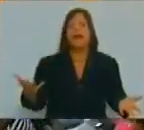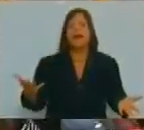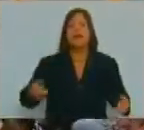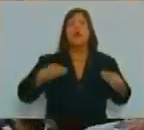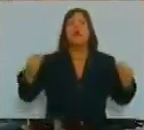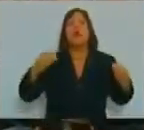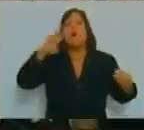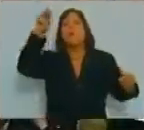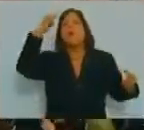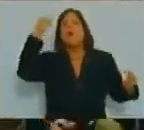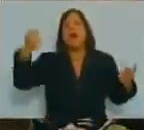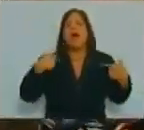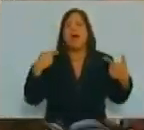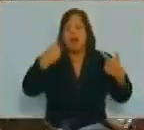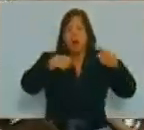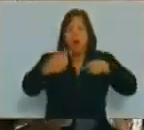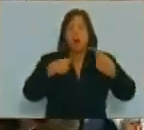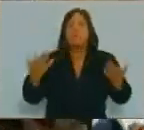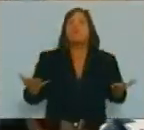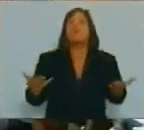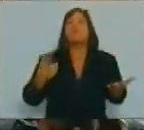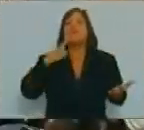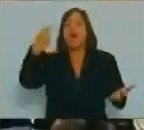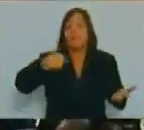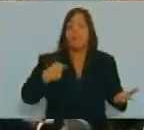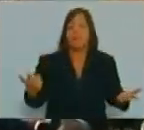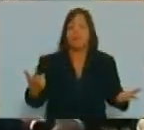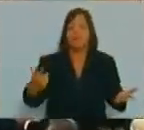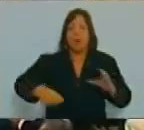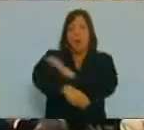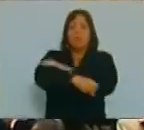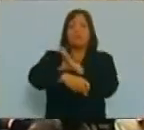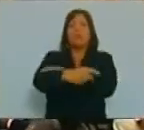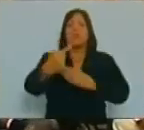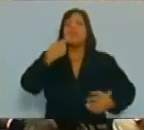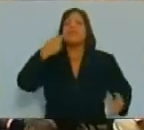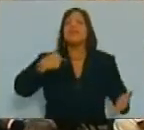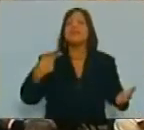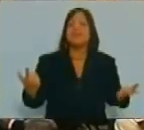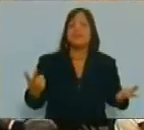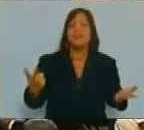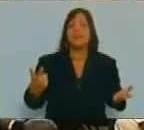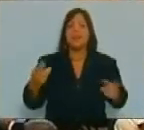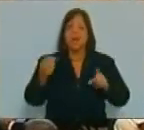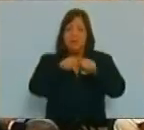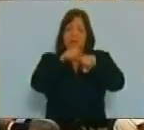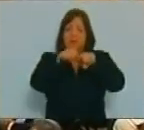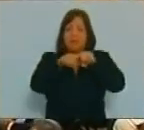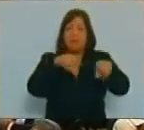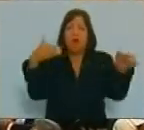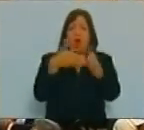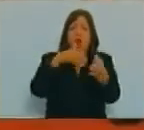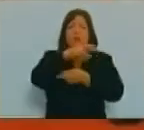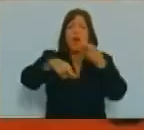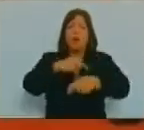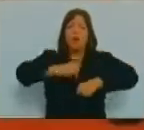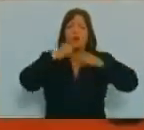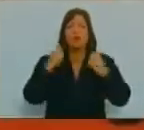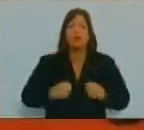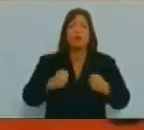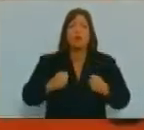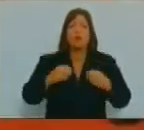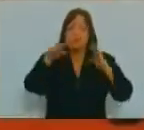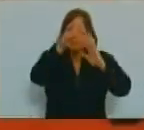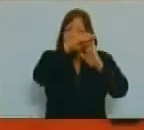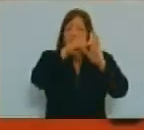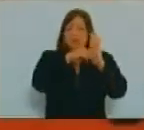temporal y ernesto inmorales asesino a pretender que indicar la política de seguridad es material